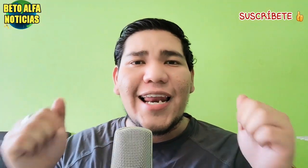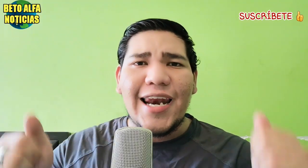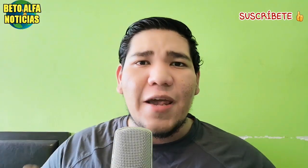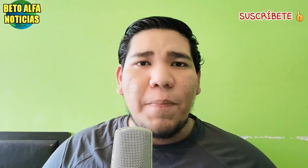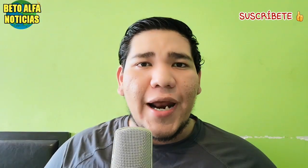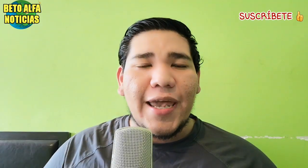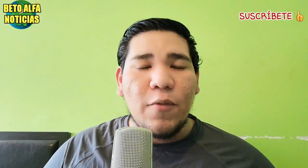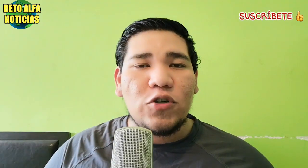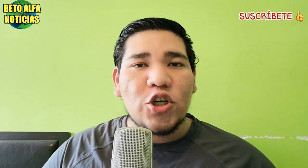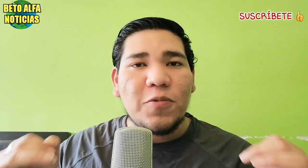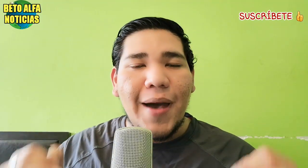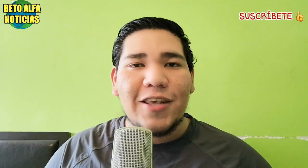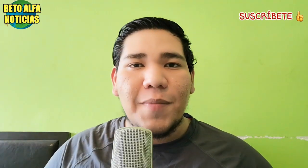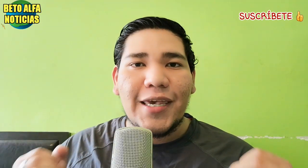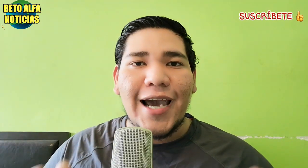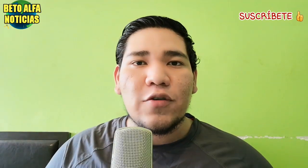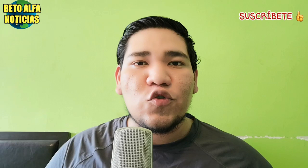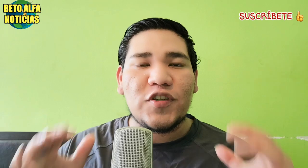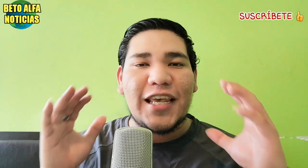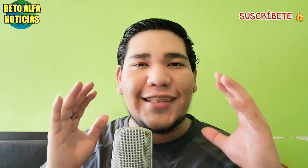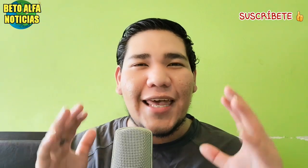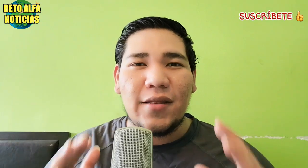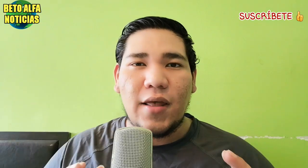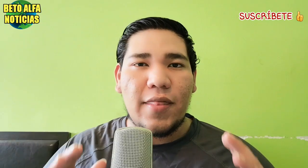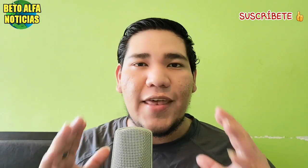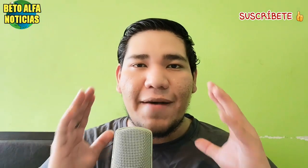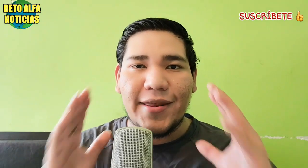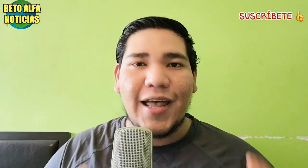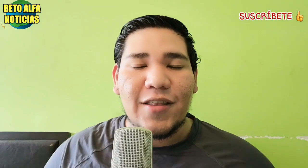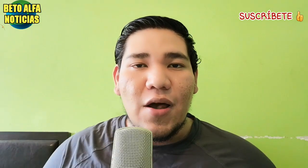suscríbete y dale like para que muchos más mexicanos se